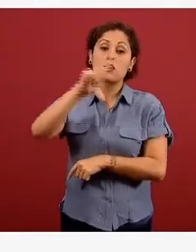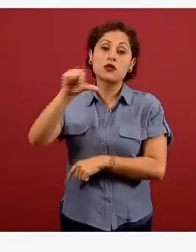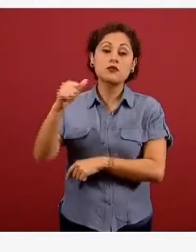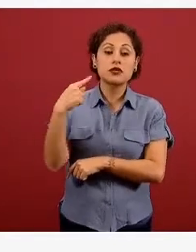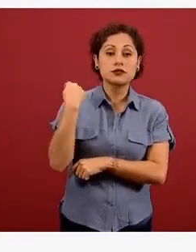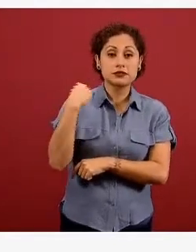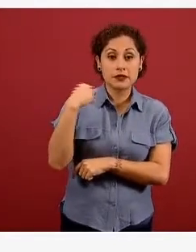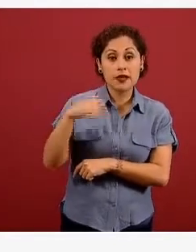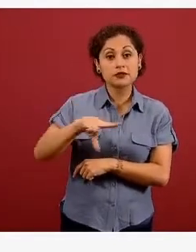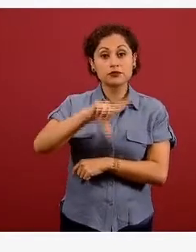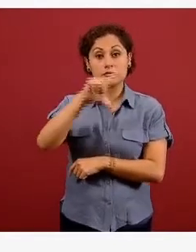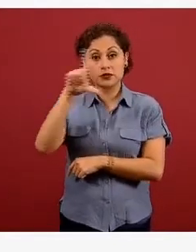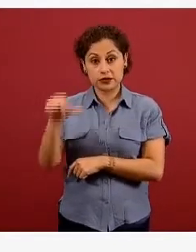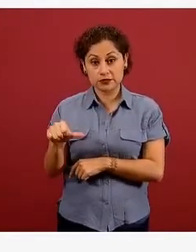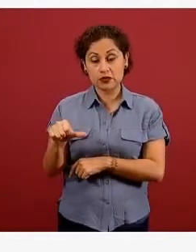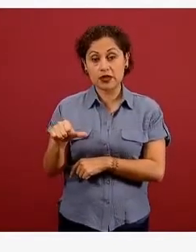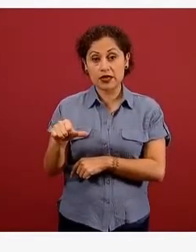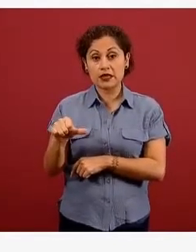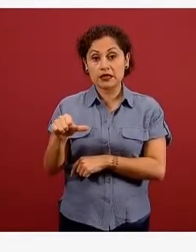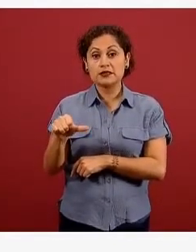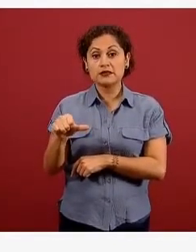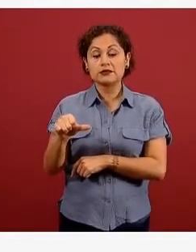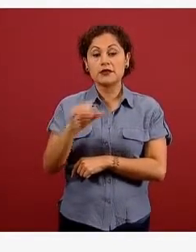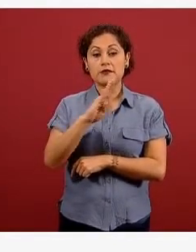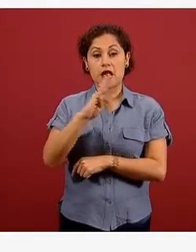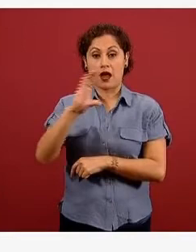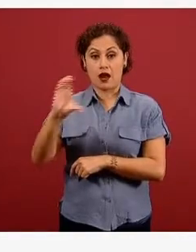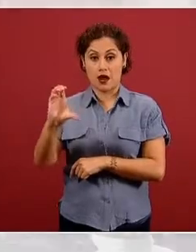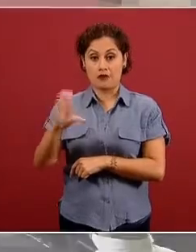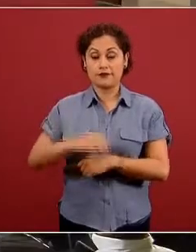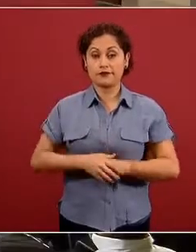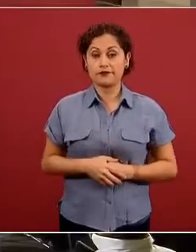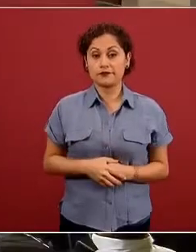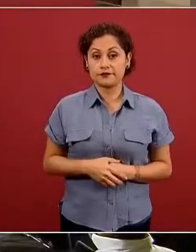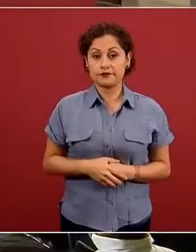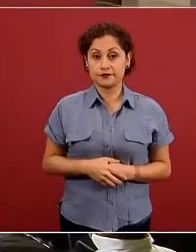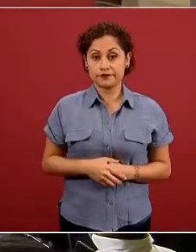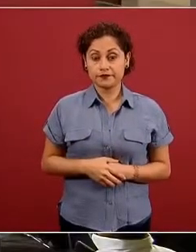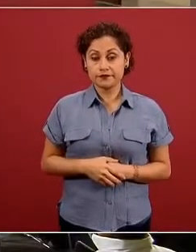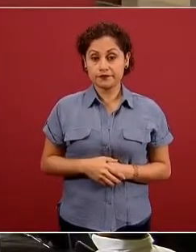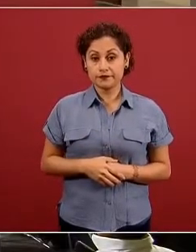y después está el estado de Baja California. La siguiente.